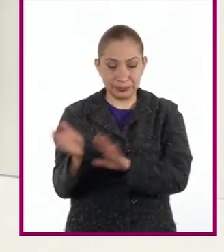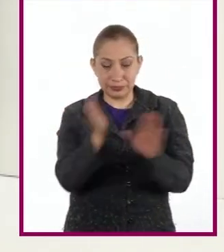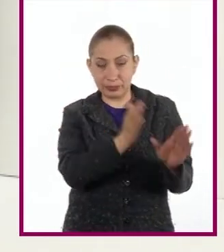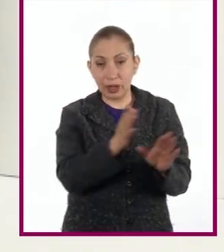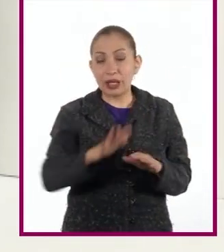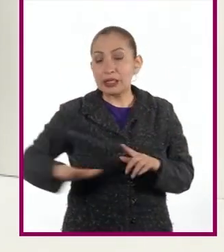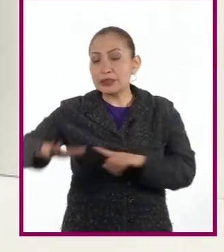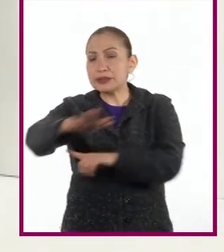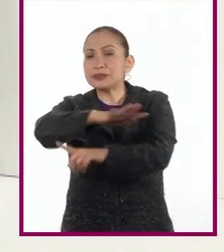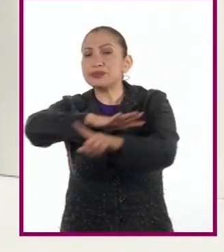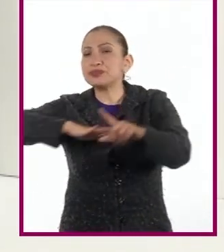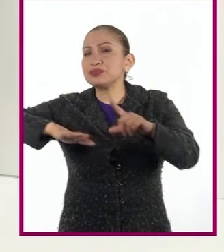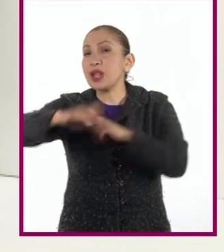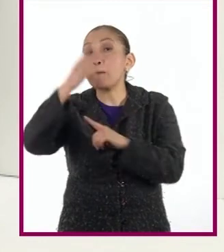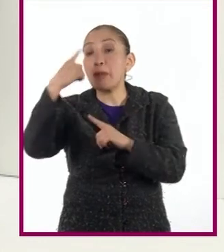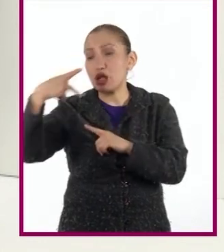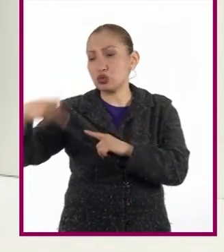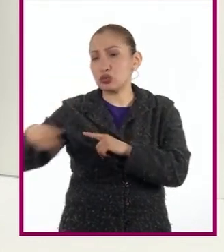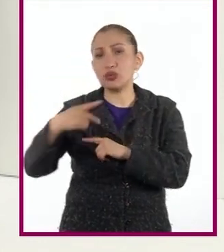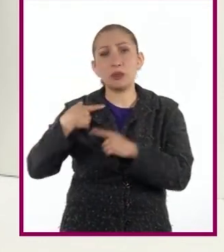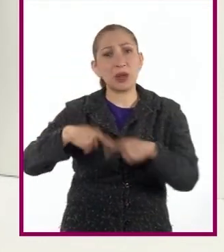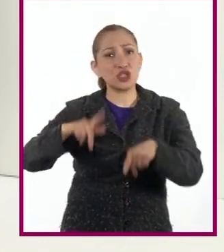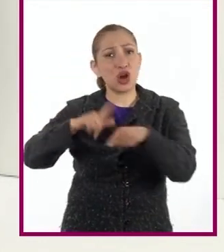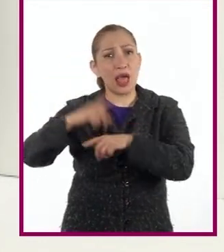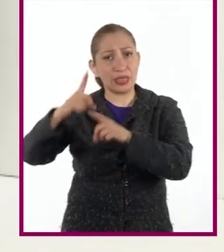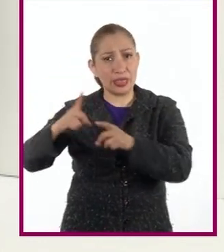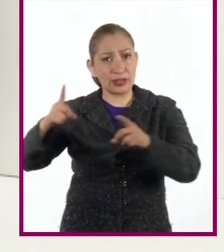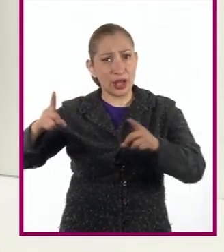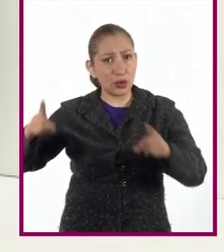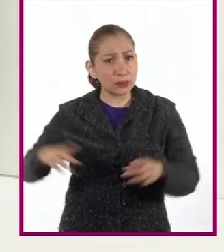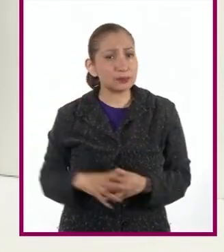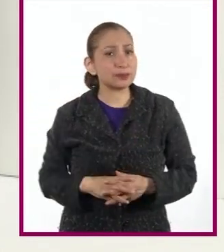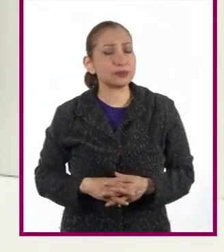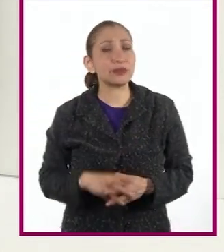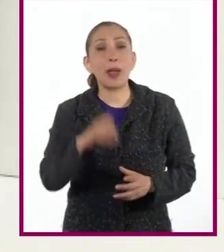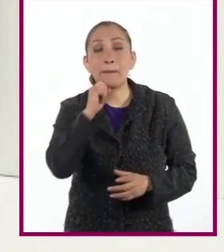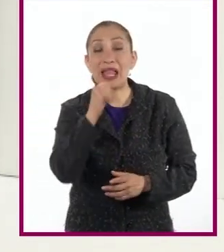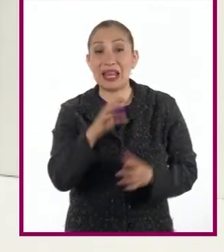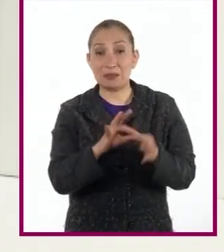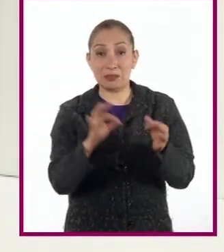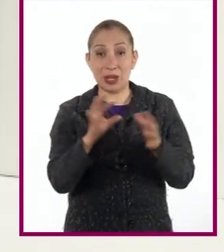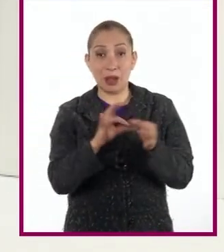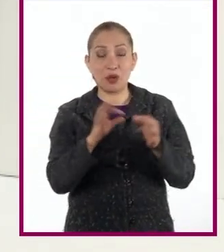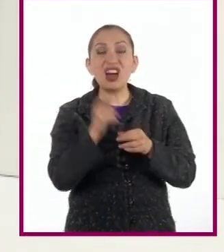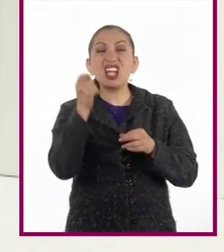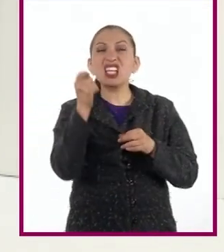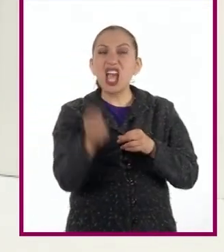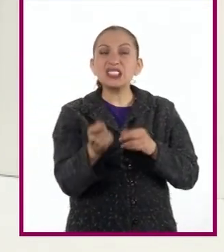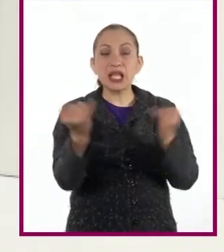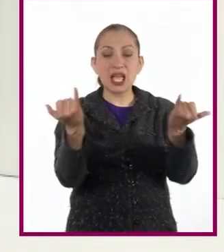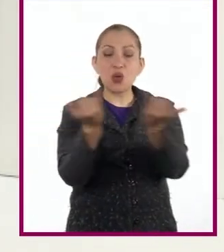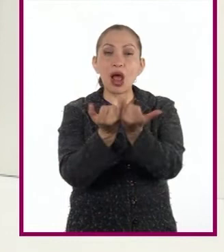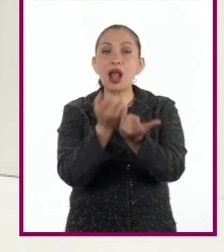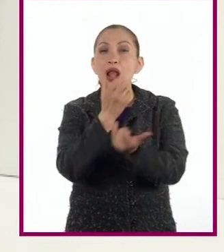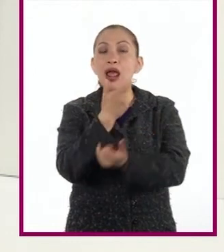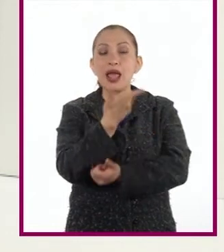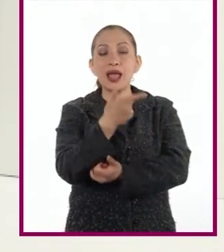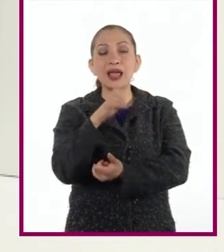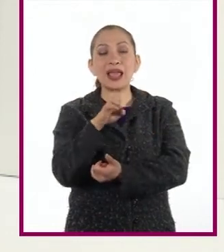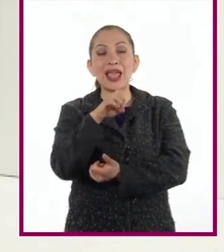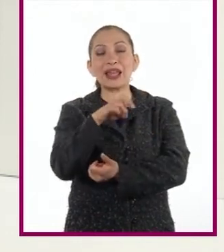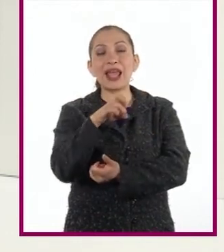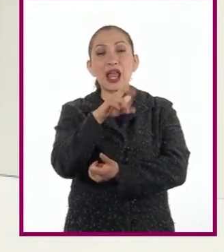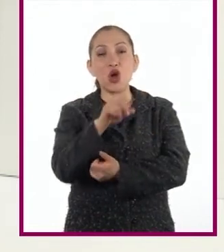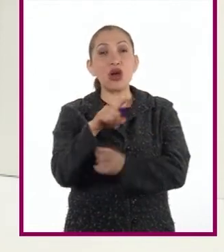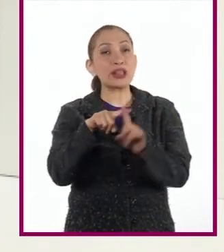a las condiciones para su desarrollo personal. También se explicó qué es la igualdad de género y cuál